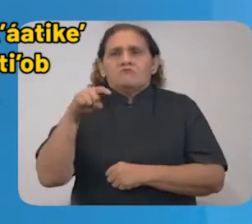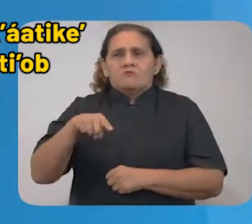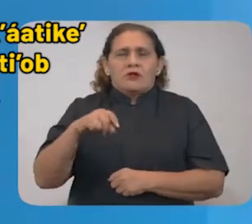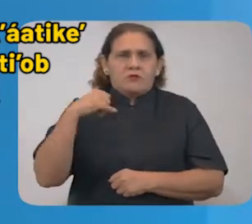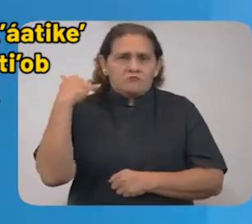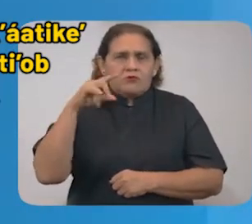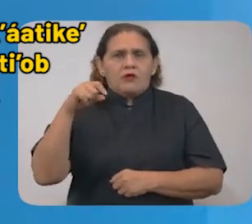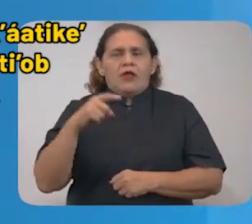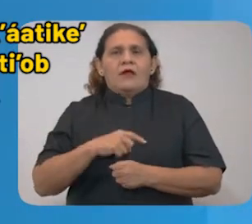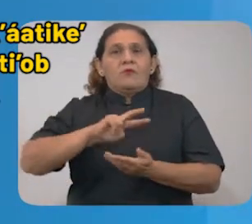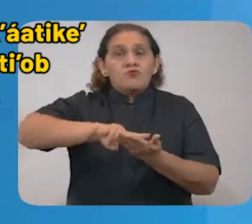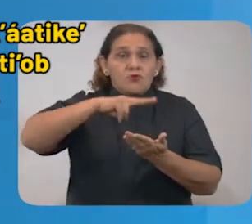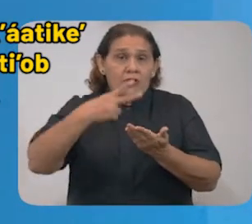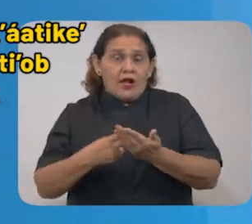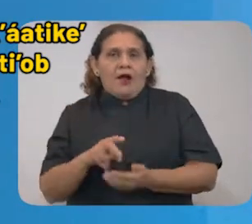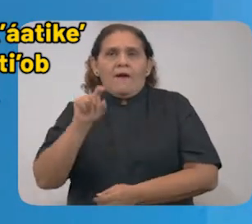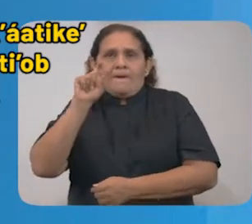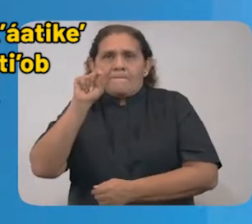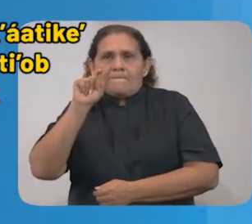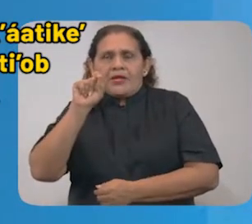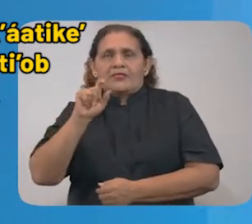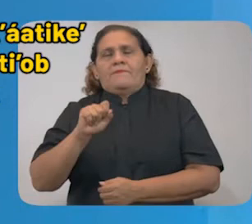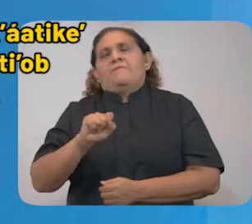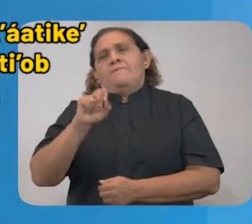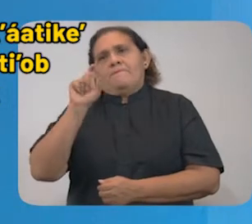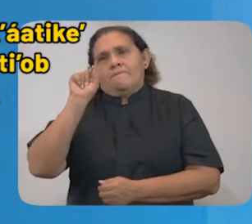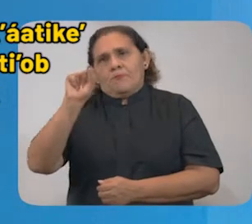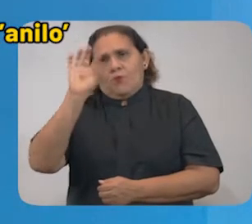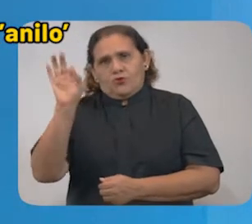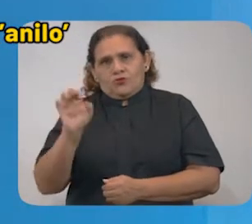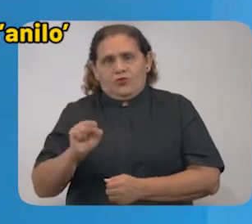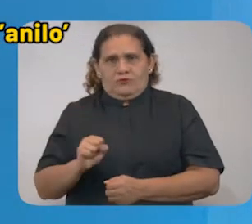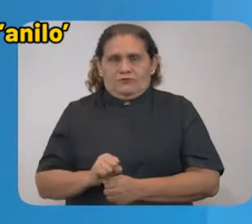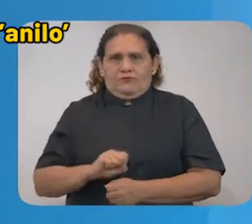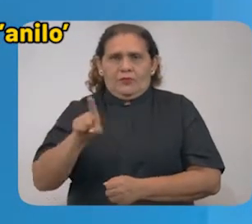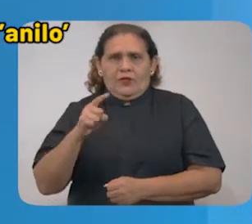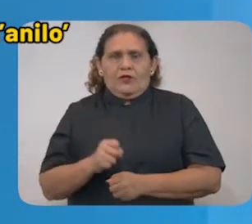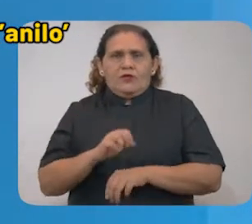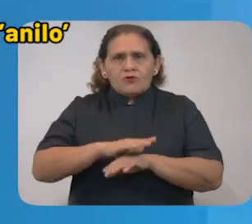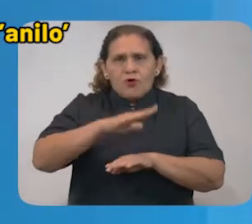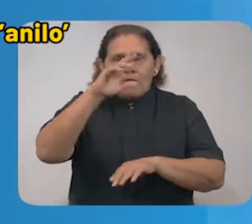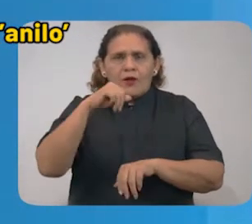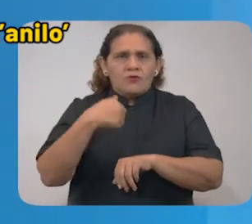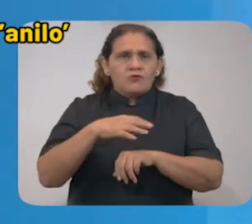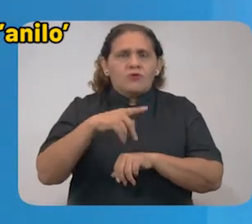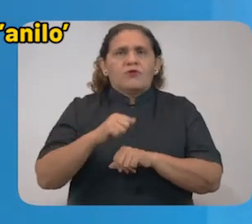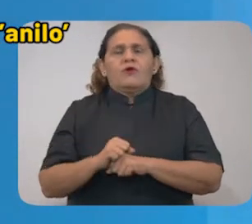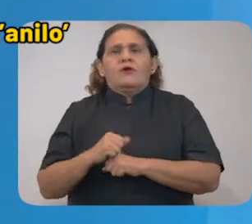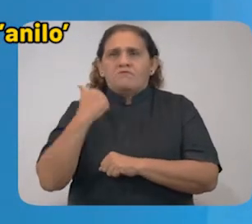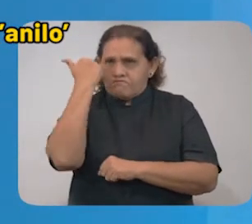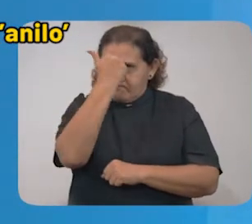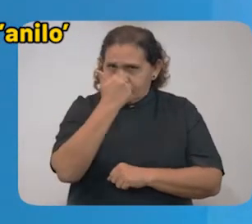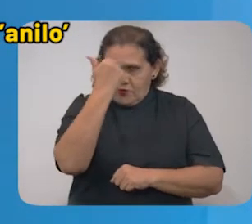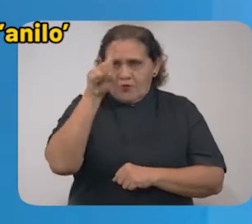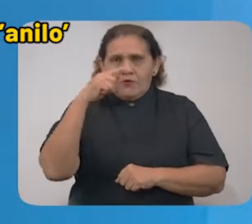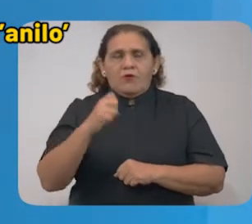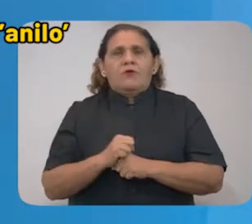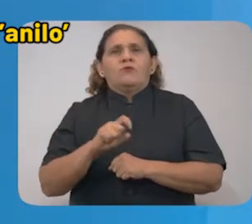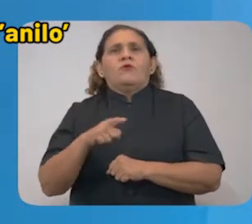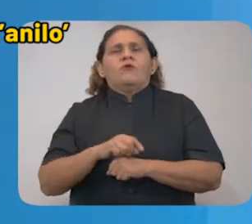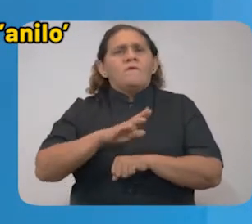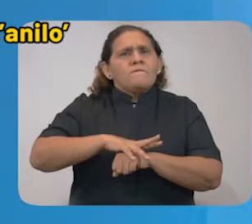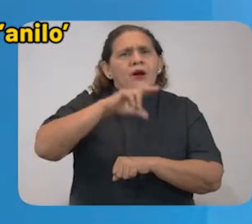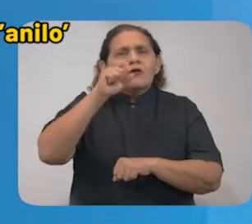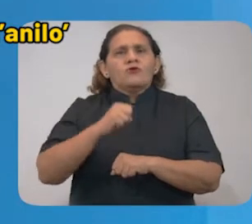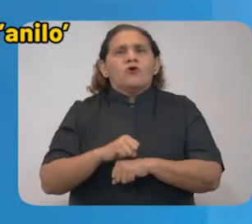Yucatán hemos duplicado ese porcentaje hasta un 20%. Este aumento del número de pruebas implicará, por tanto, un